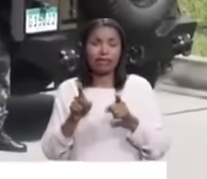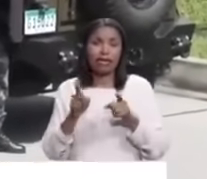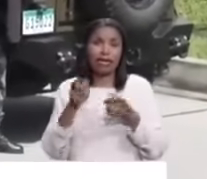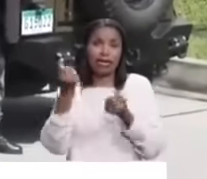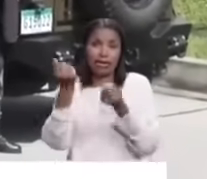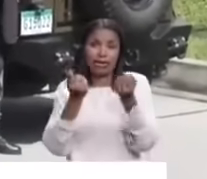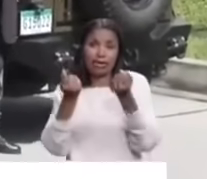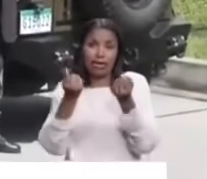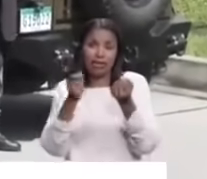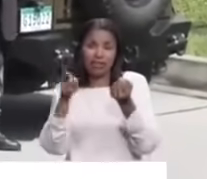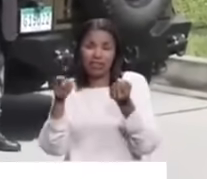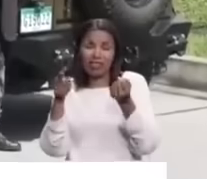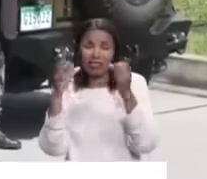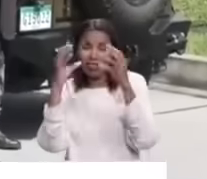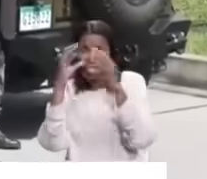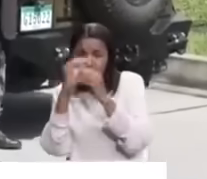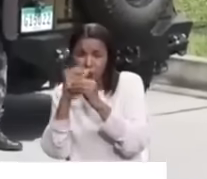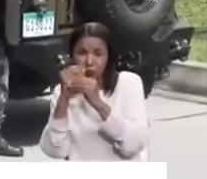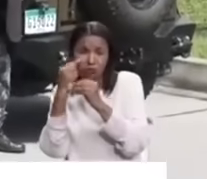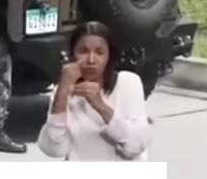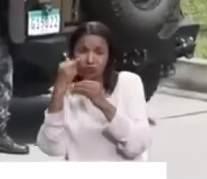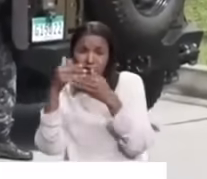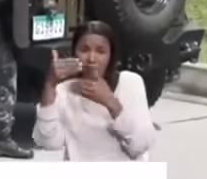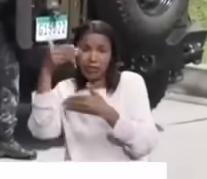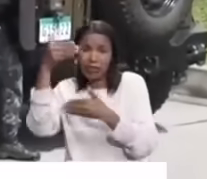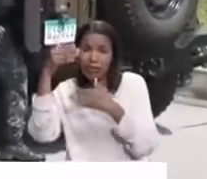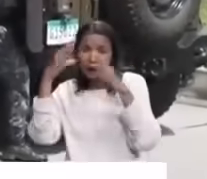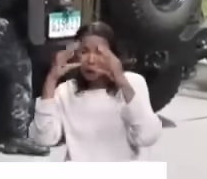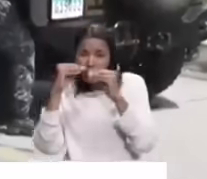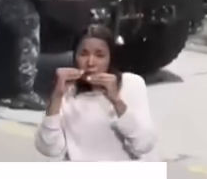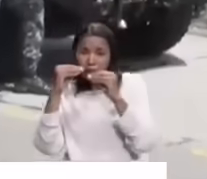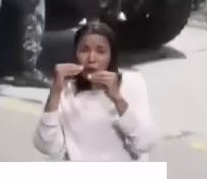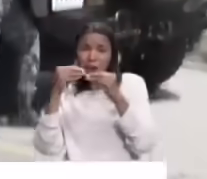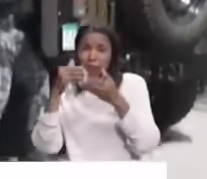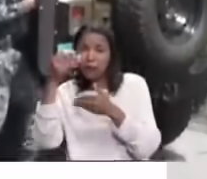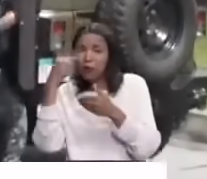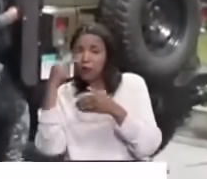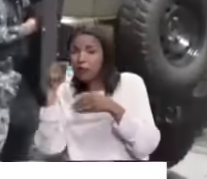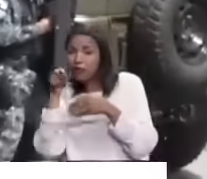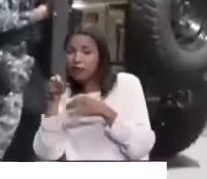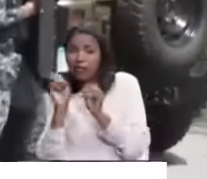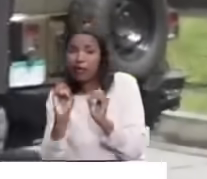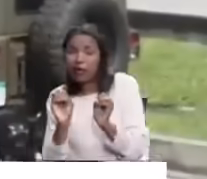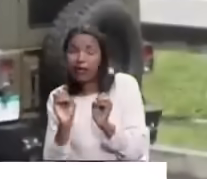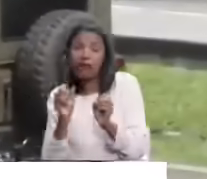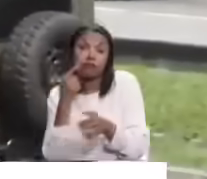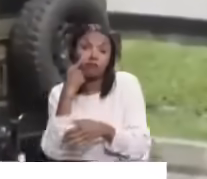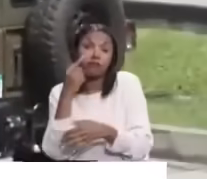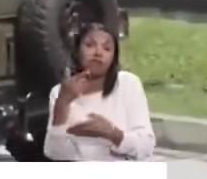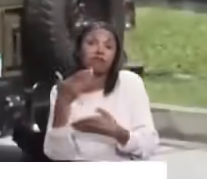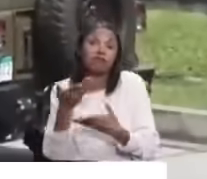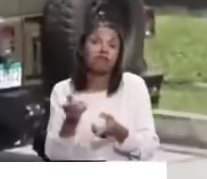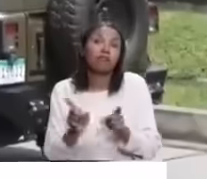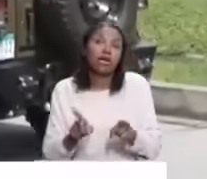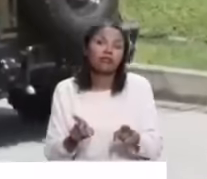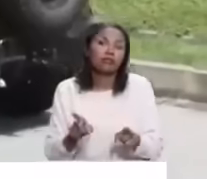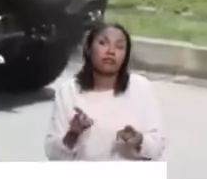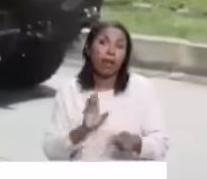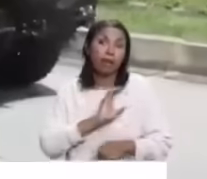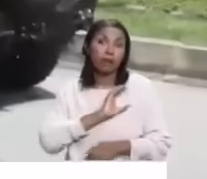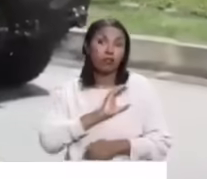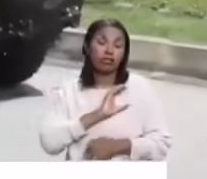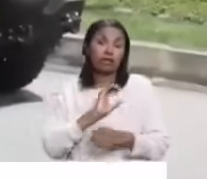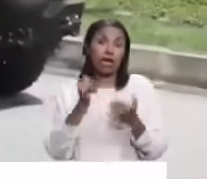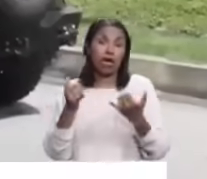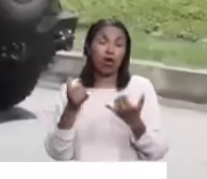Lo que sí es evidente es que hay muchísimos miembros de la Policía Nacional de todas las áreas,